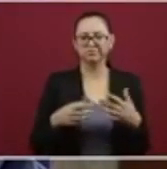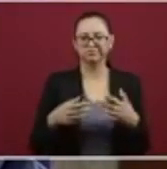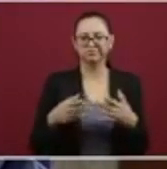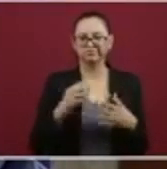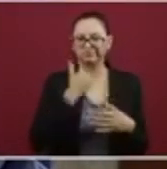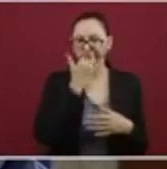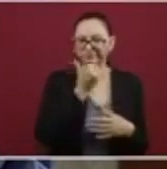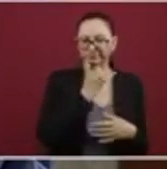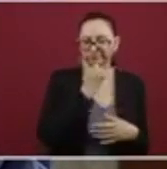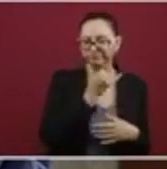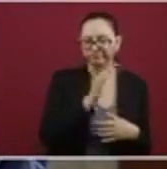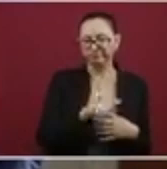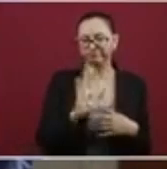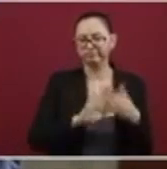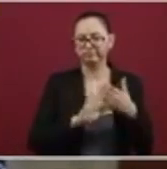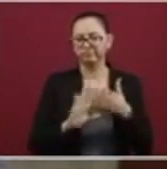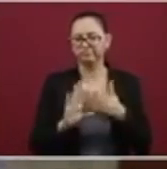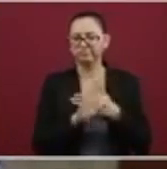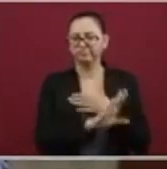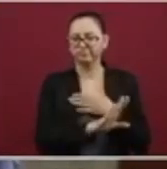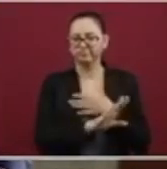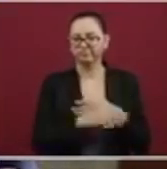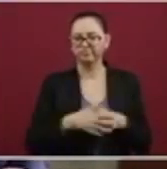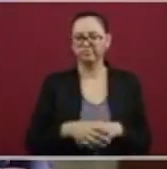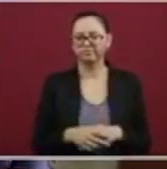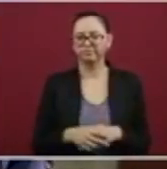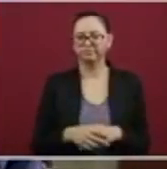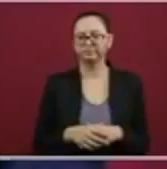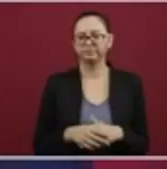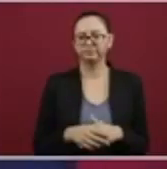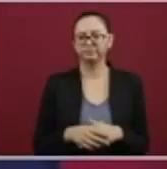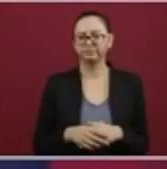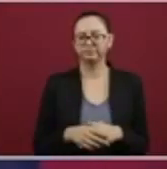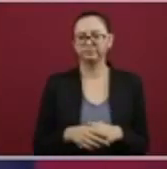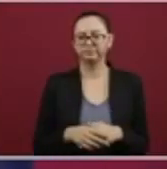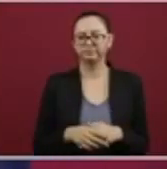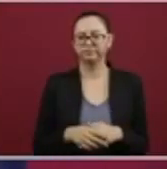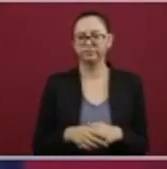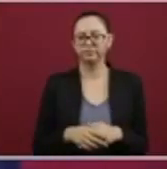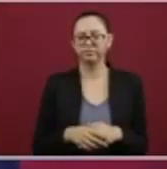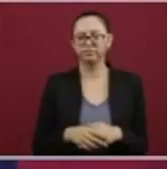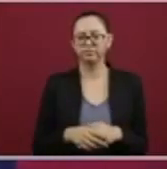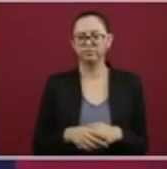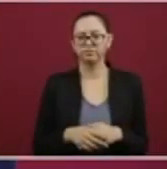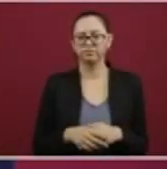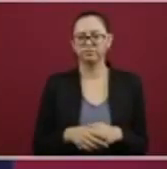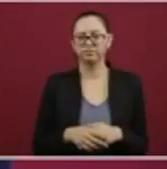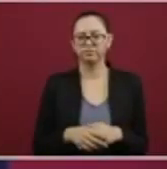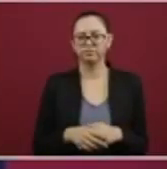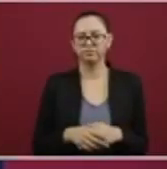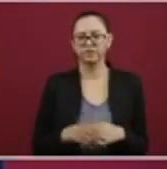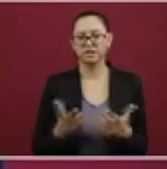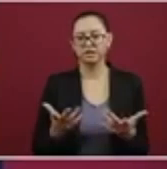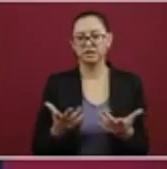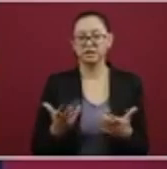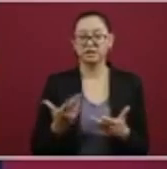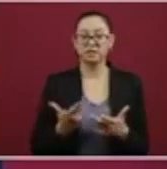que no haya, como se les llamó de manera